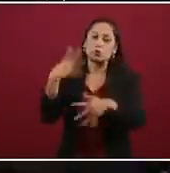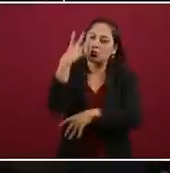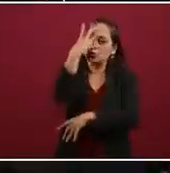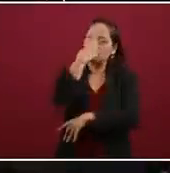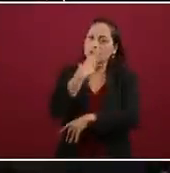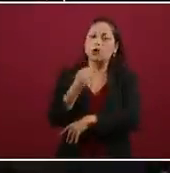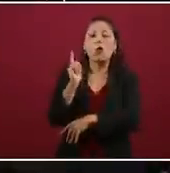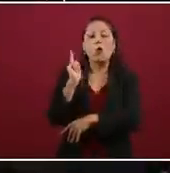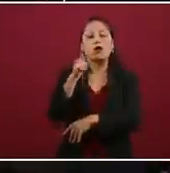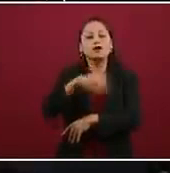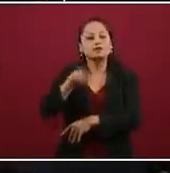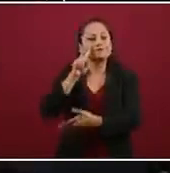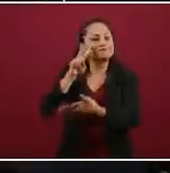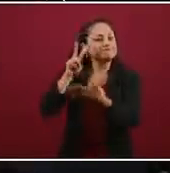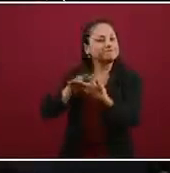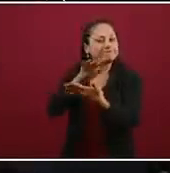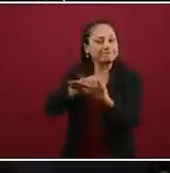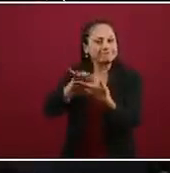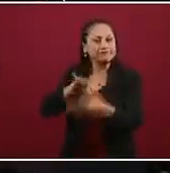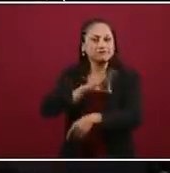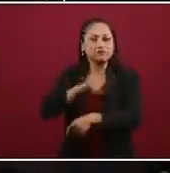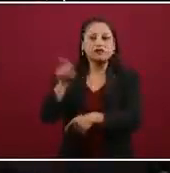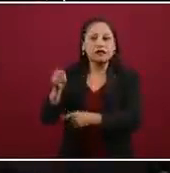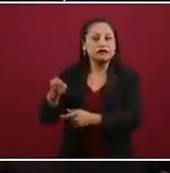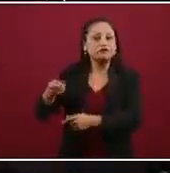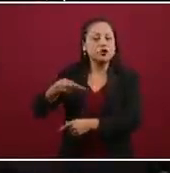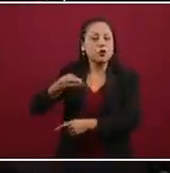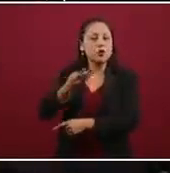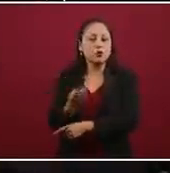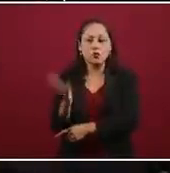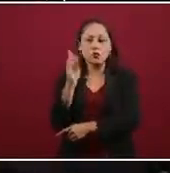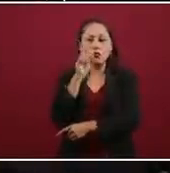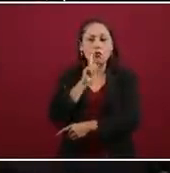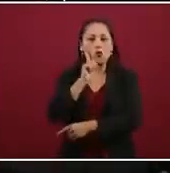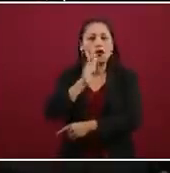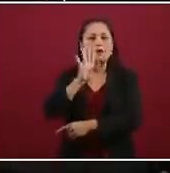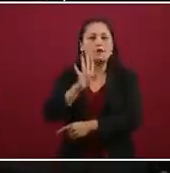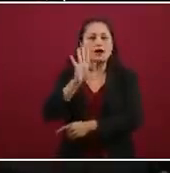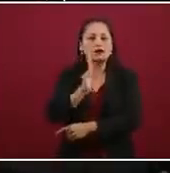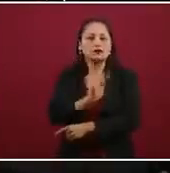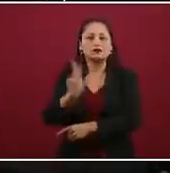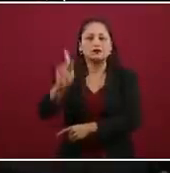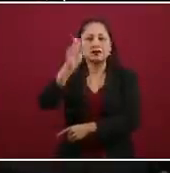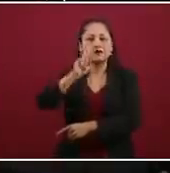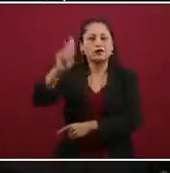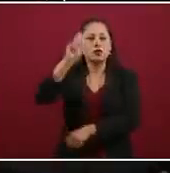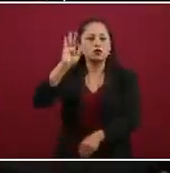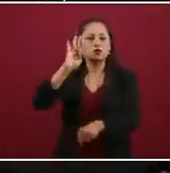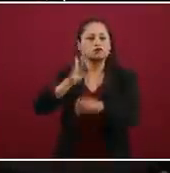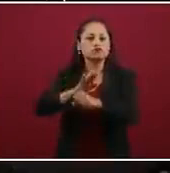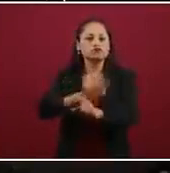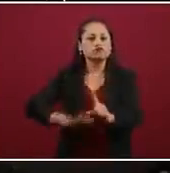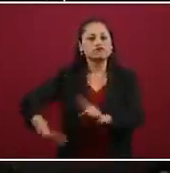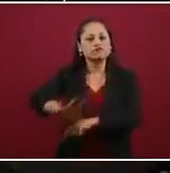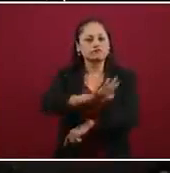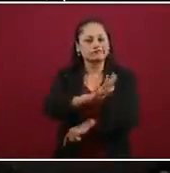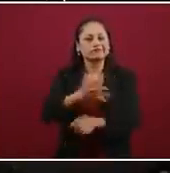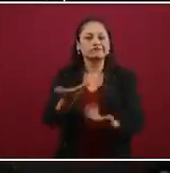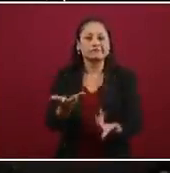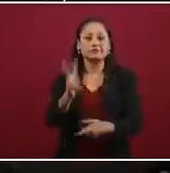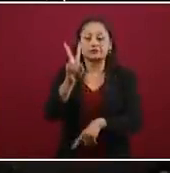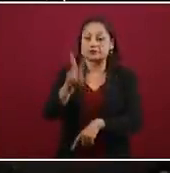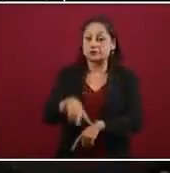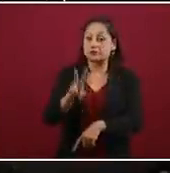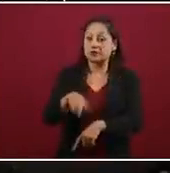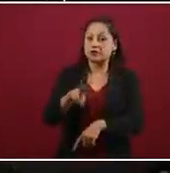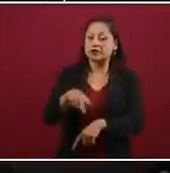pena revisar. Él se refiere a estas mujeres como diosas protectoras. Y es también muy curioso que para pues